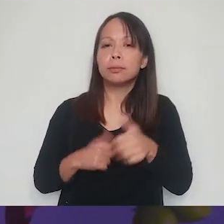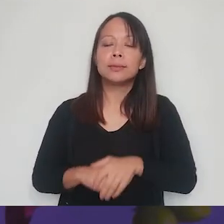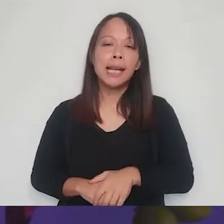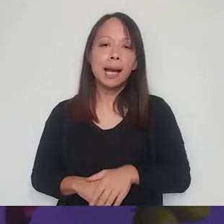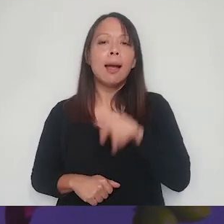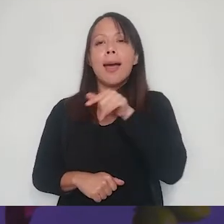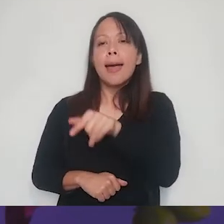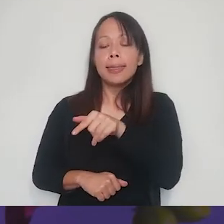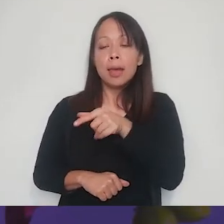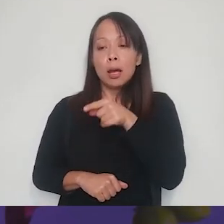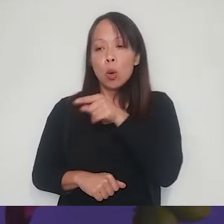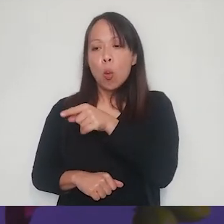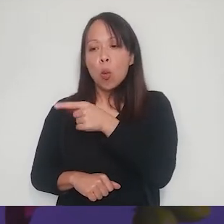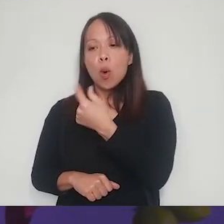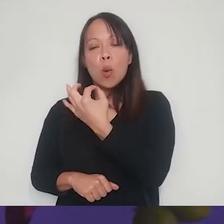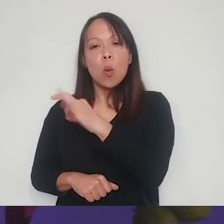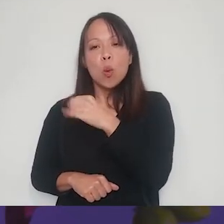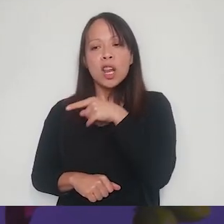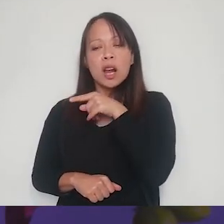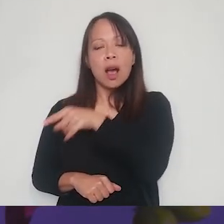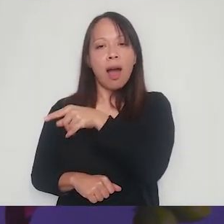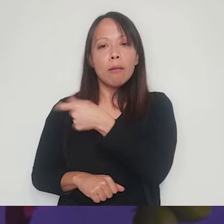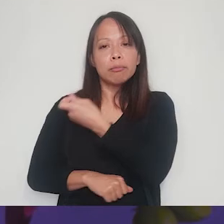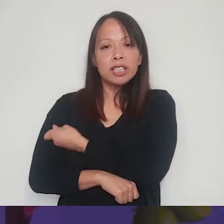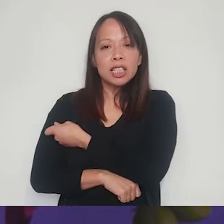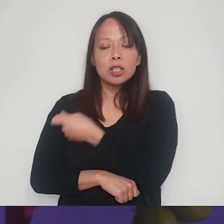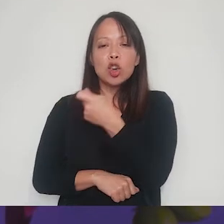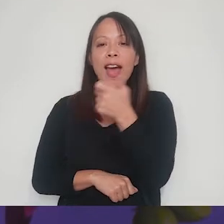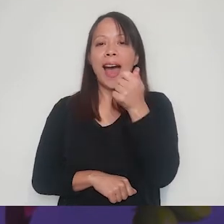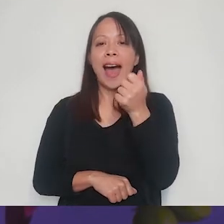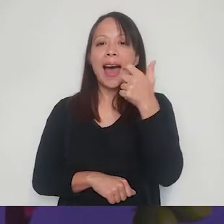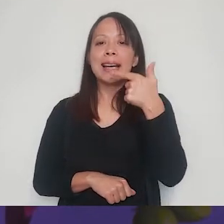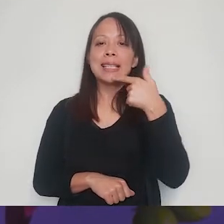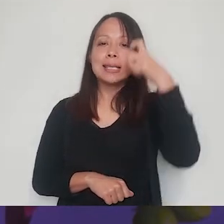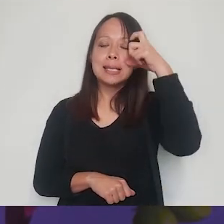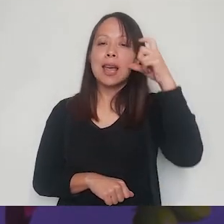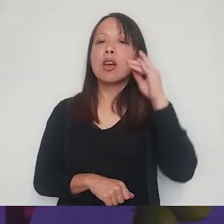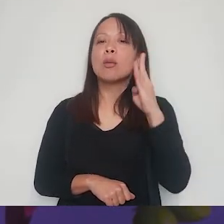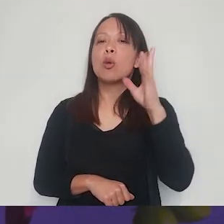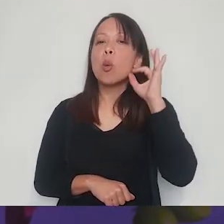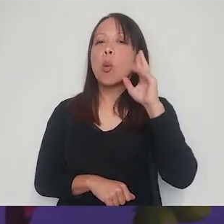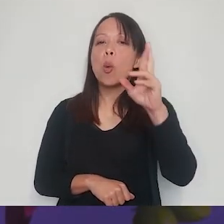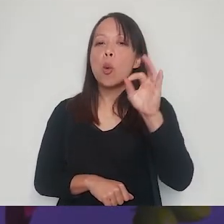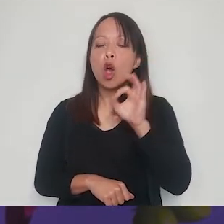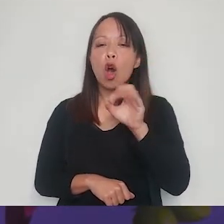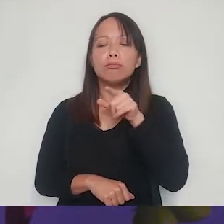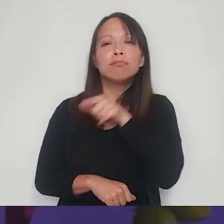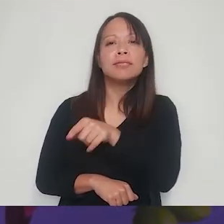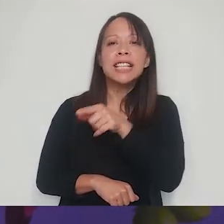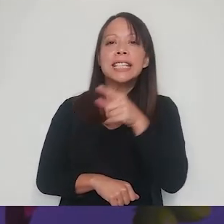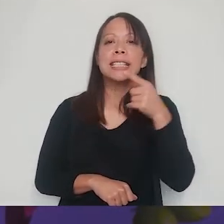Entonces, como decía antes, le dimos una única inyección subcutánea de un oligonucleótido antisentido llamado ASO1, que es similar a